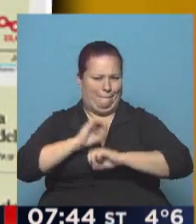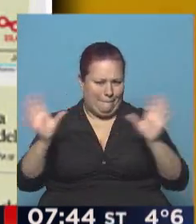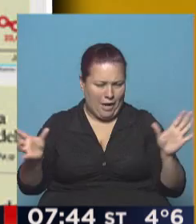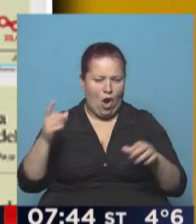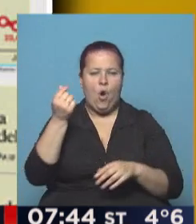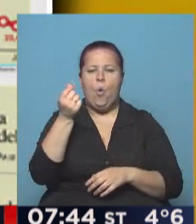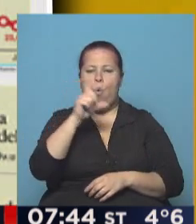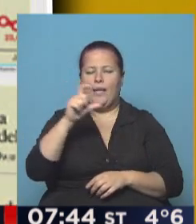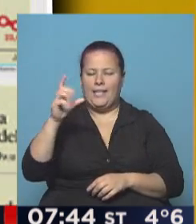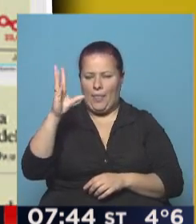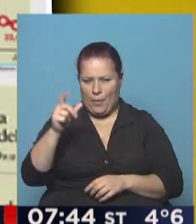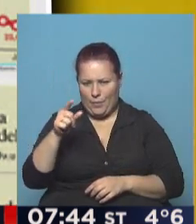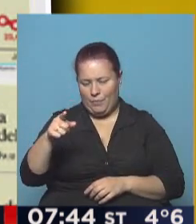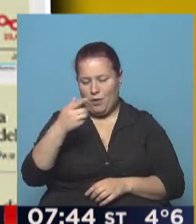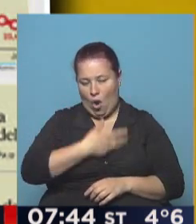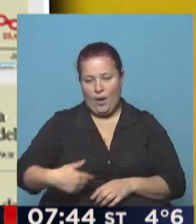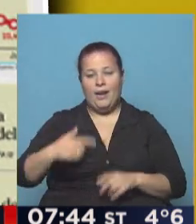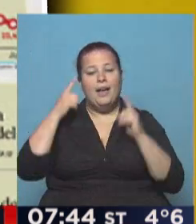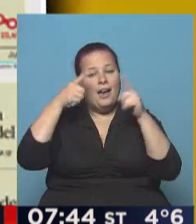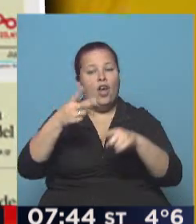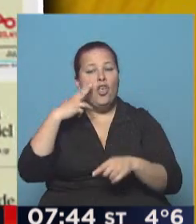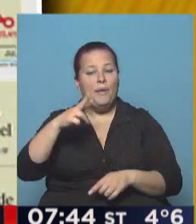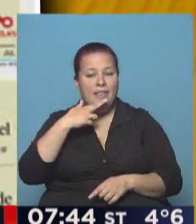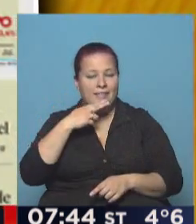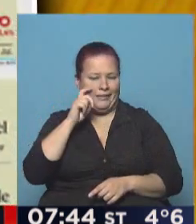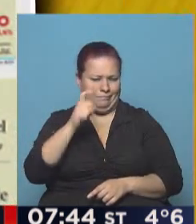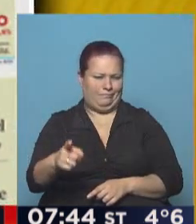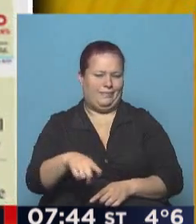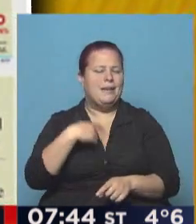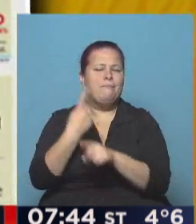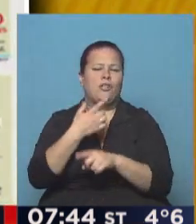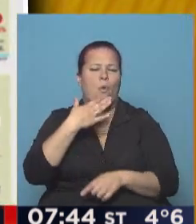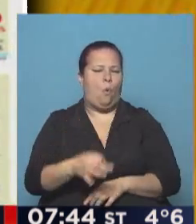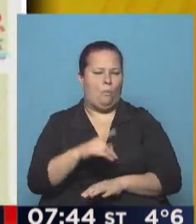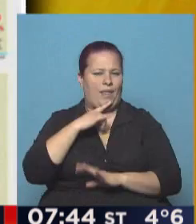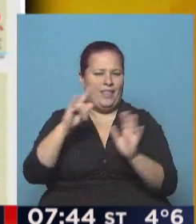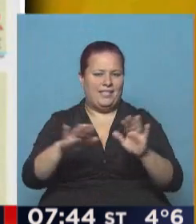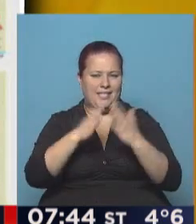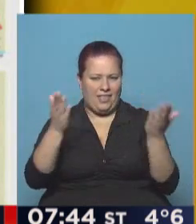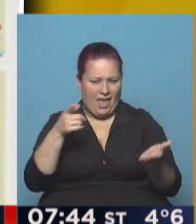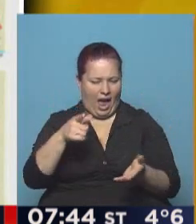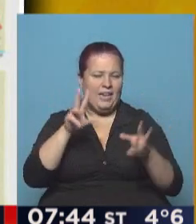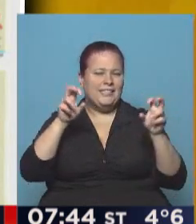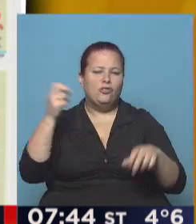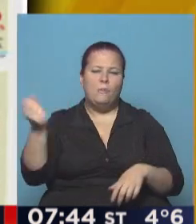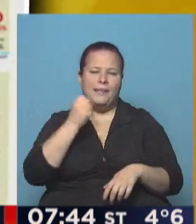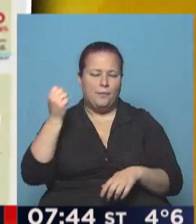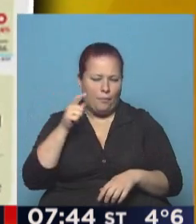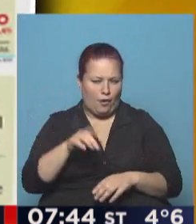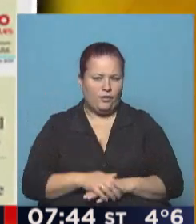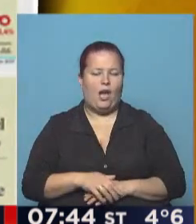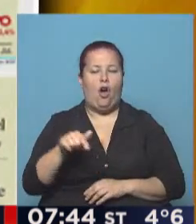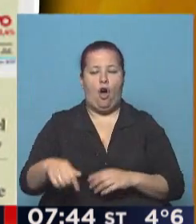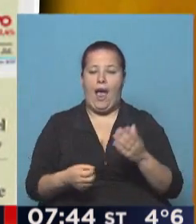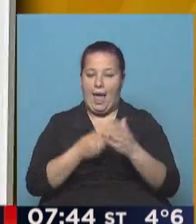las cuentas públicas, la meta 2017. Incumplible, detalla Ámbito Financiero como título central